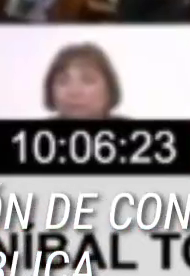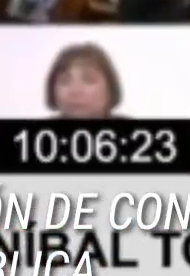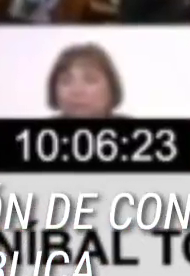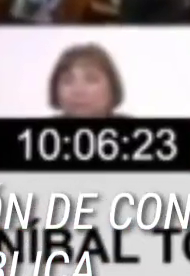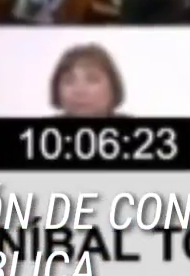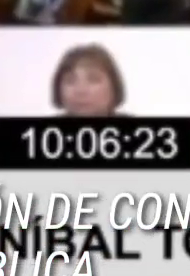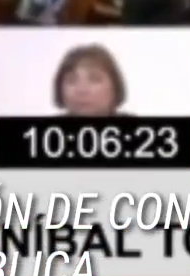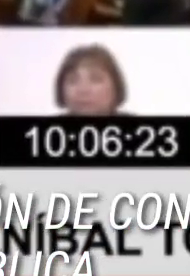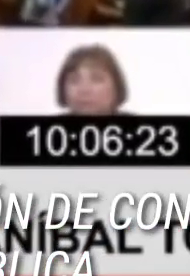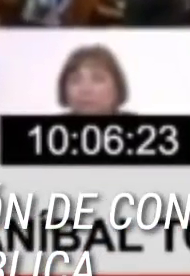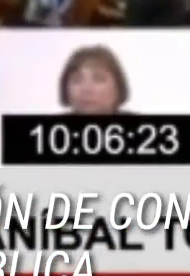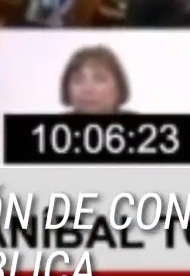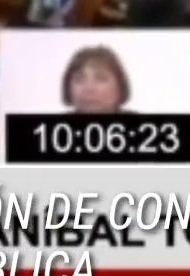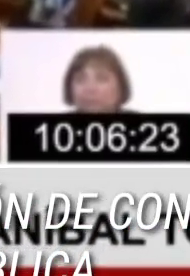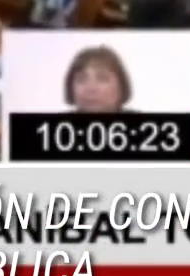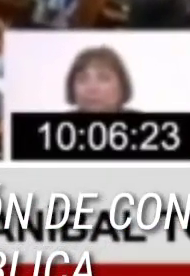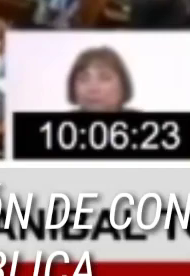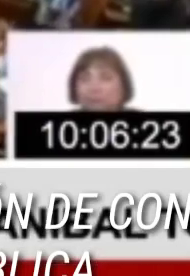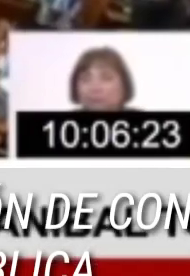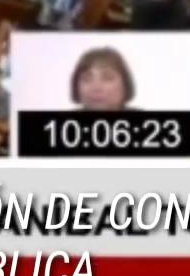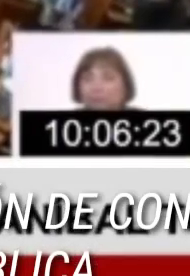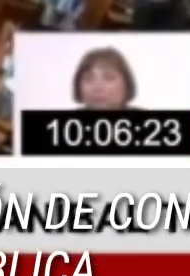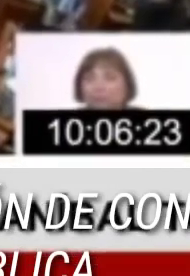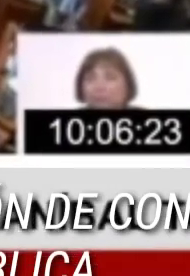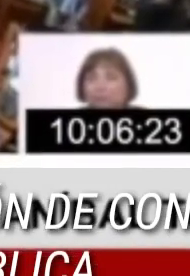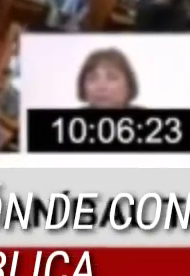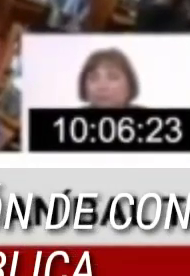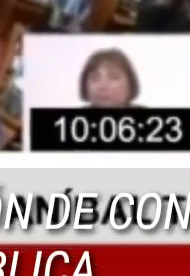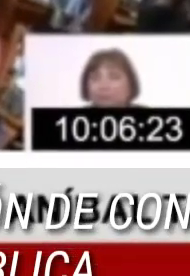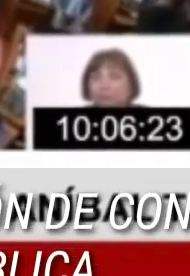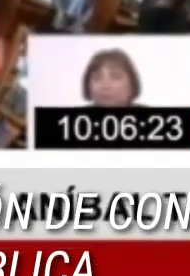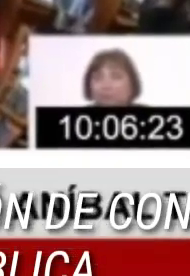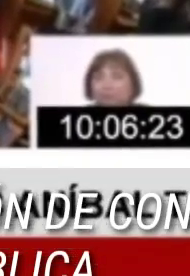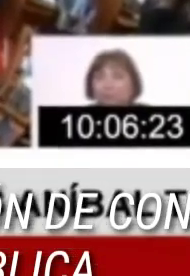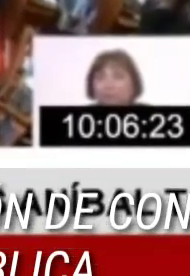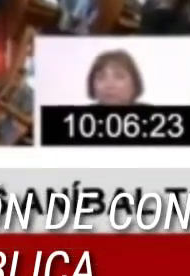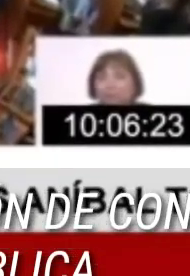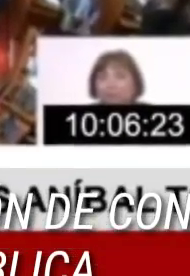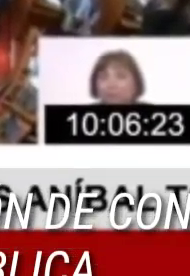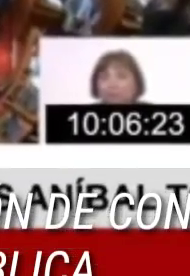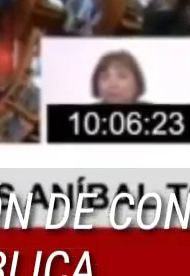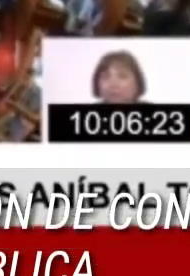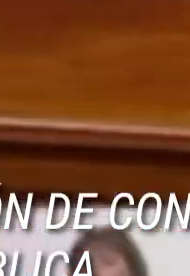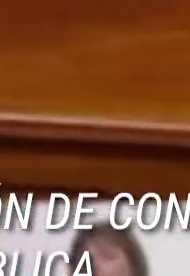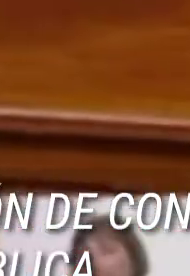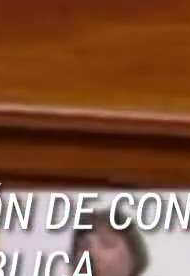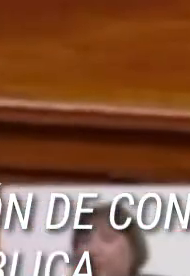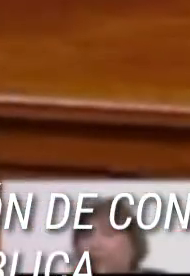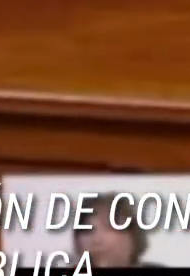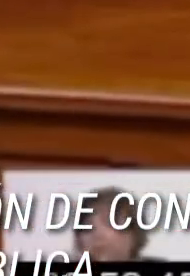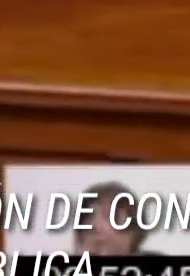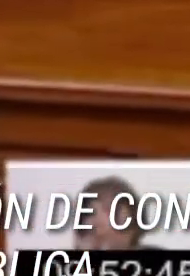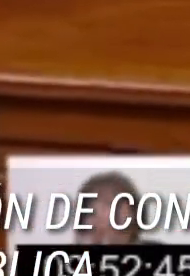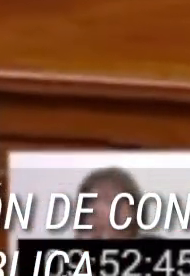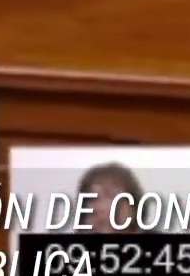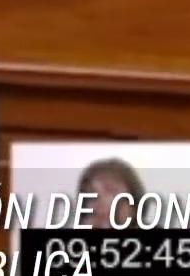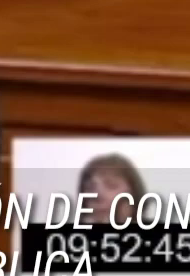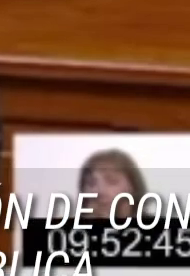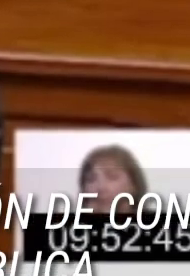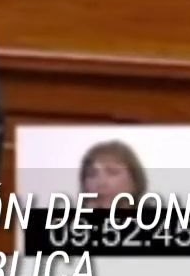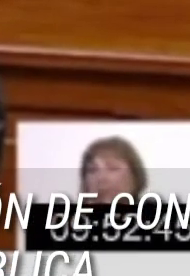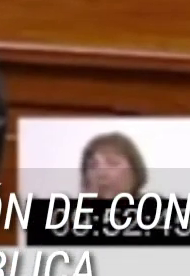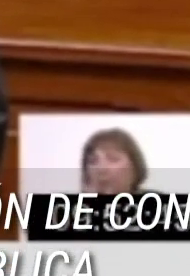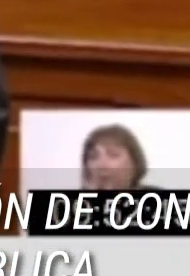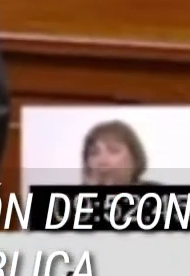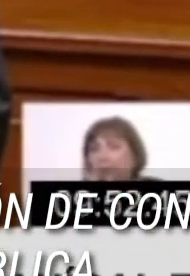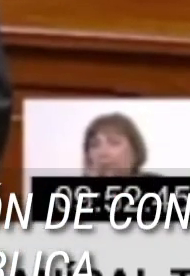constitucional de cerrar el congreso si se rehúsan a aceptar su pedido con 65 congresistas se inició la